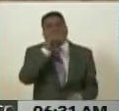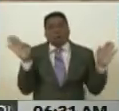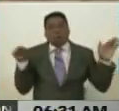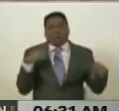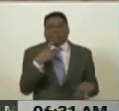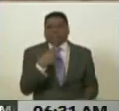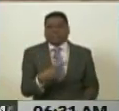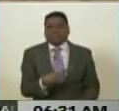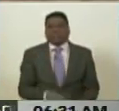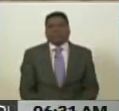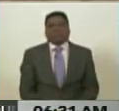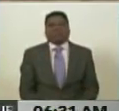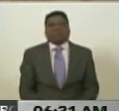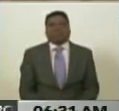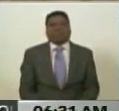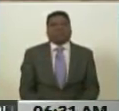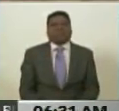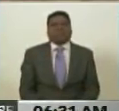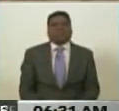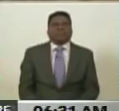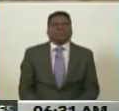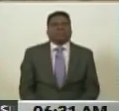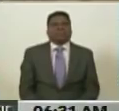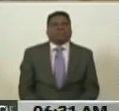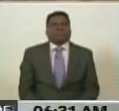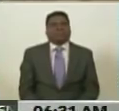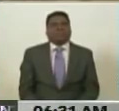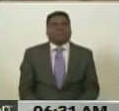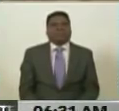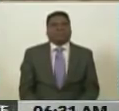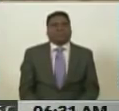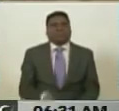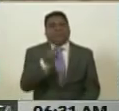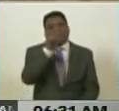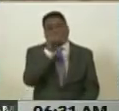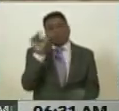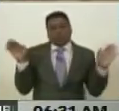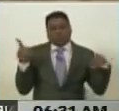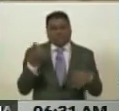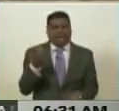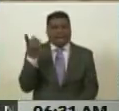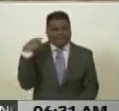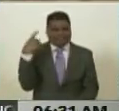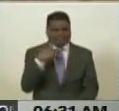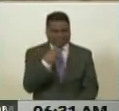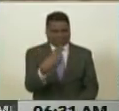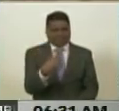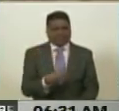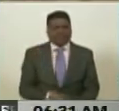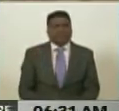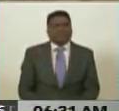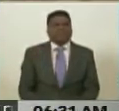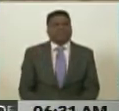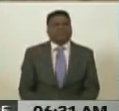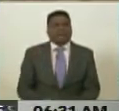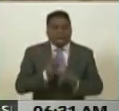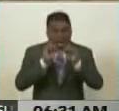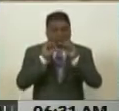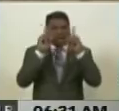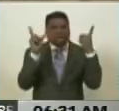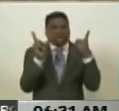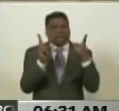cuña ahí. @torrealbaf para ver si aumento los seguidores, pero en todo caso por la cuenta Twitter ayer siguiendo instrucciones del mismo presidente Maduro, aclaramos